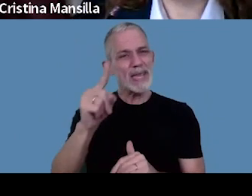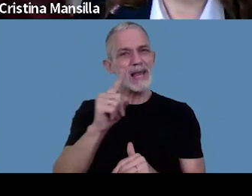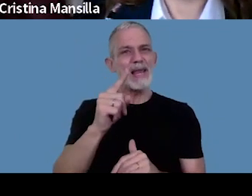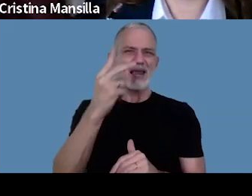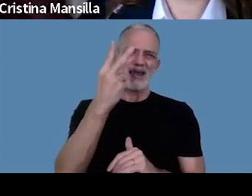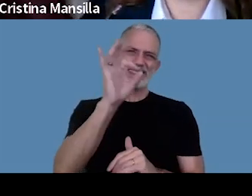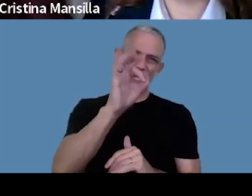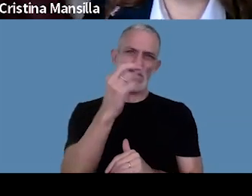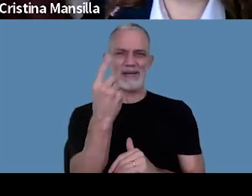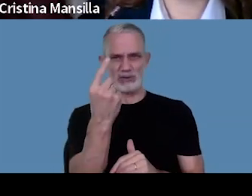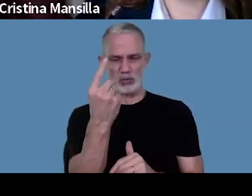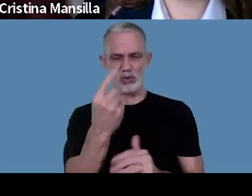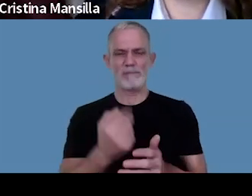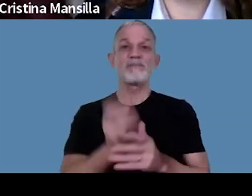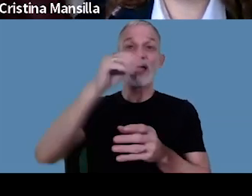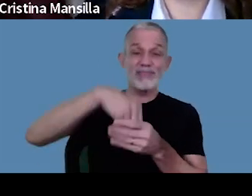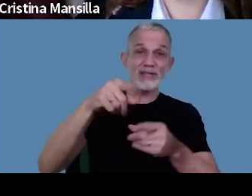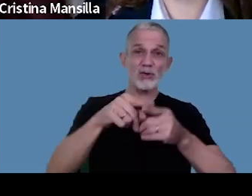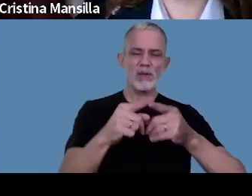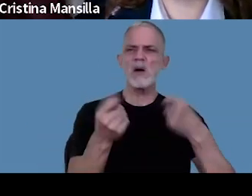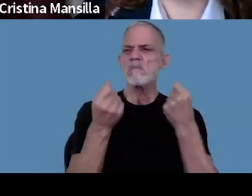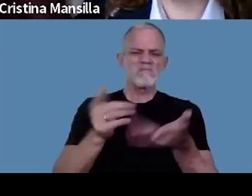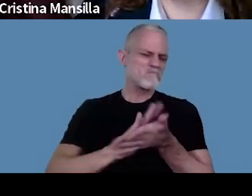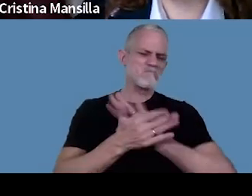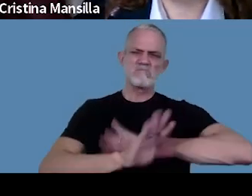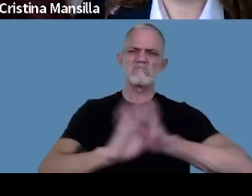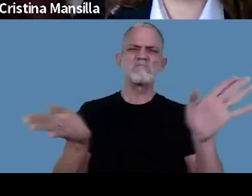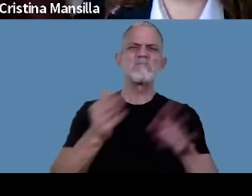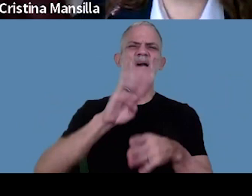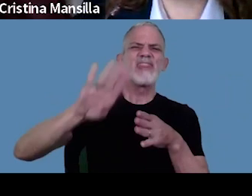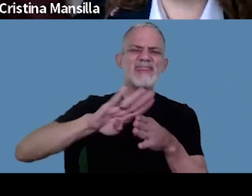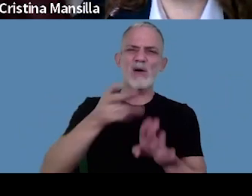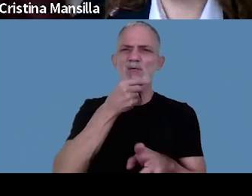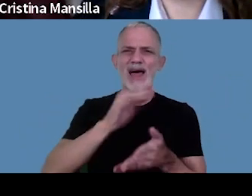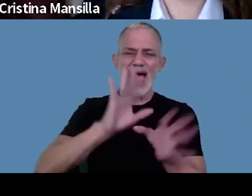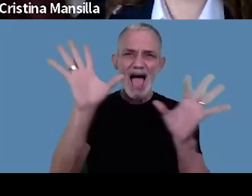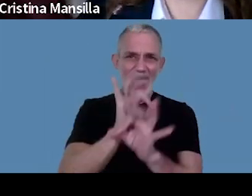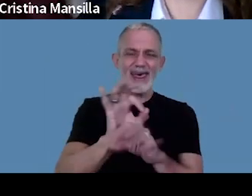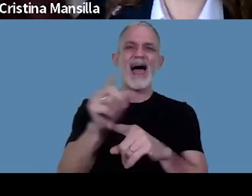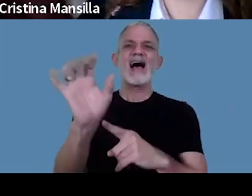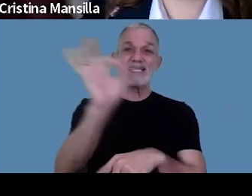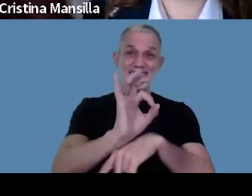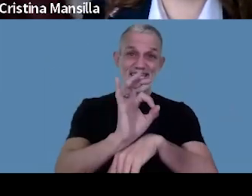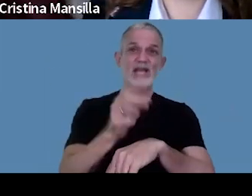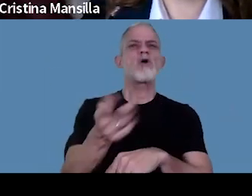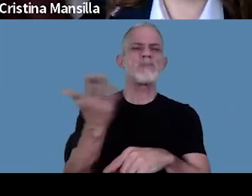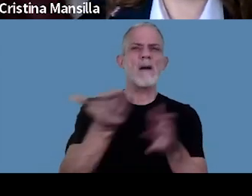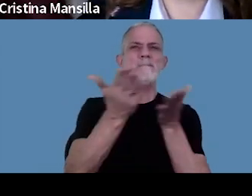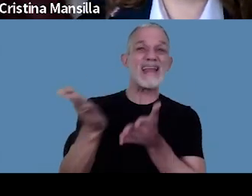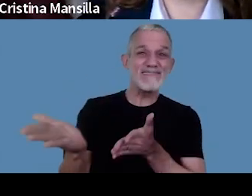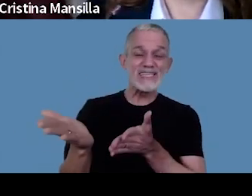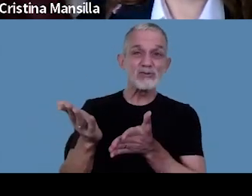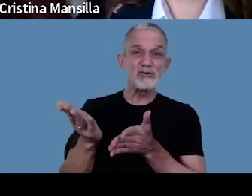22.021. Dentro de esa condonación quedaron excluidos beneficios que habían sido otorgados